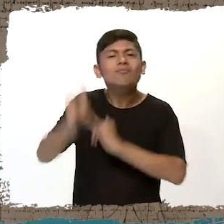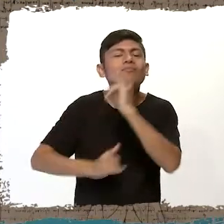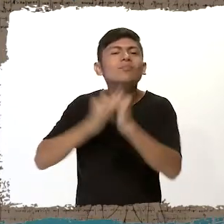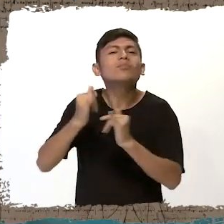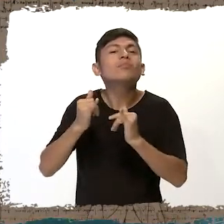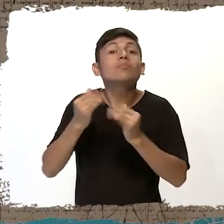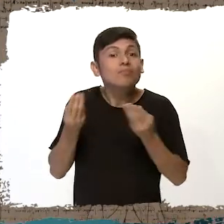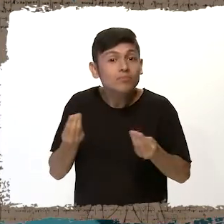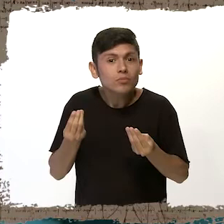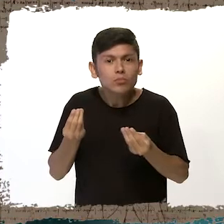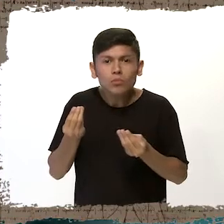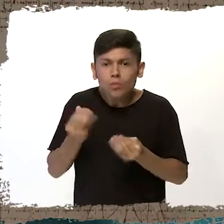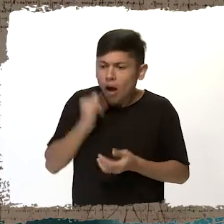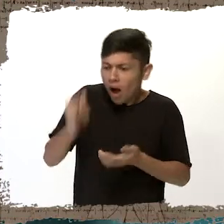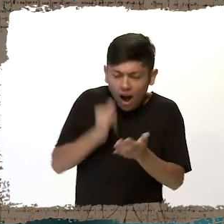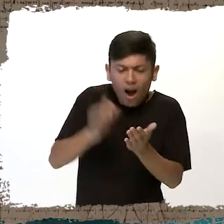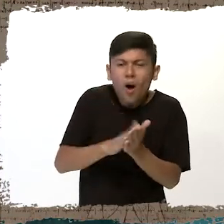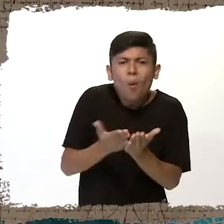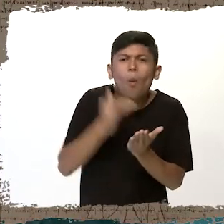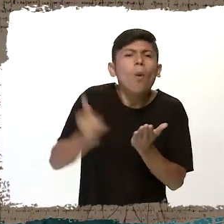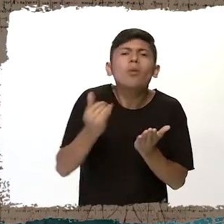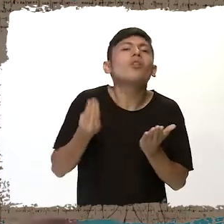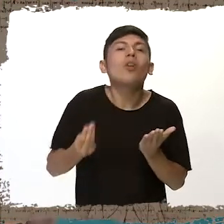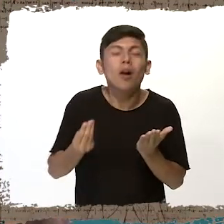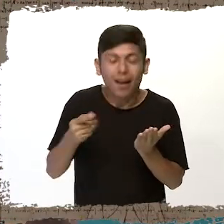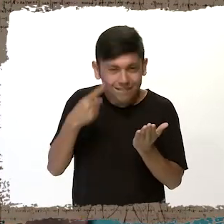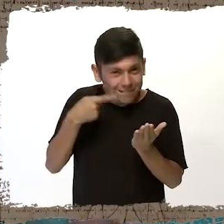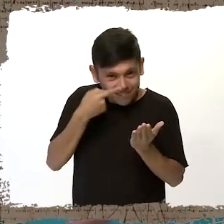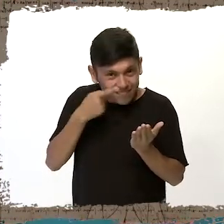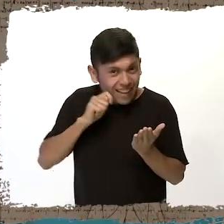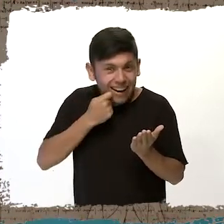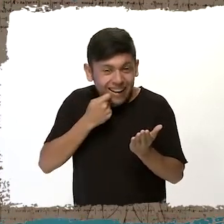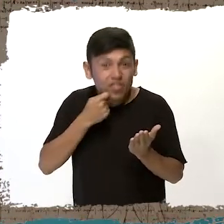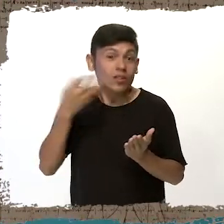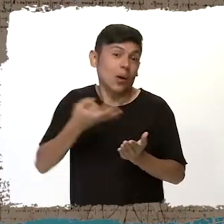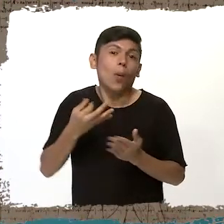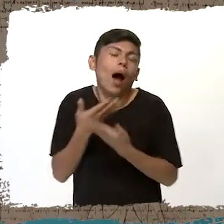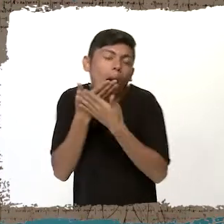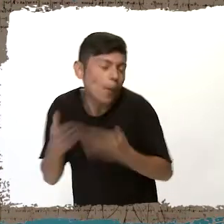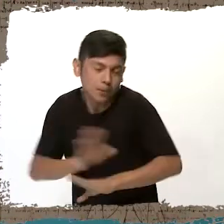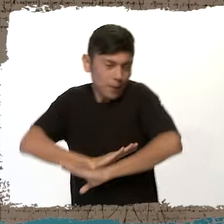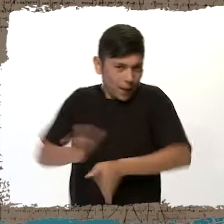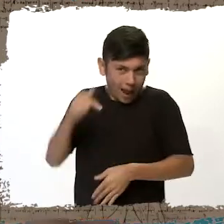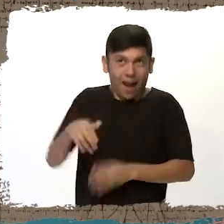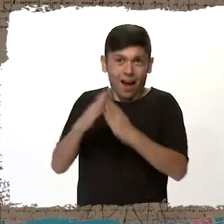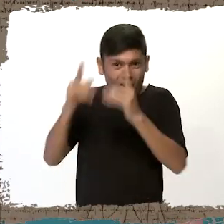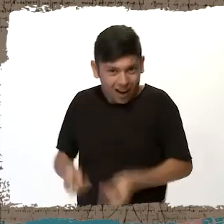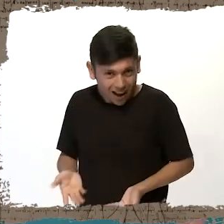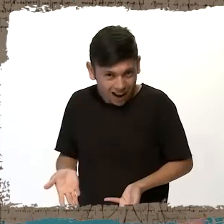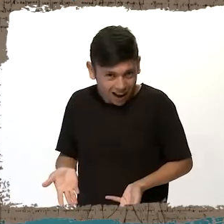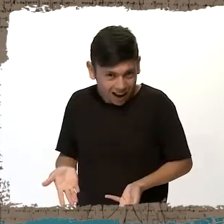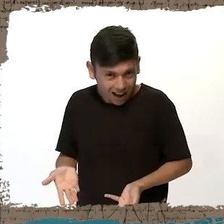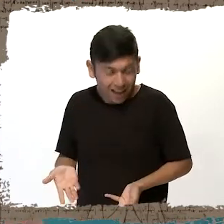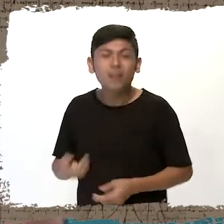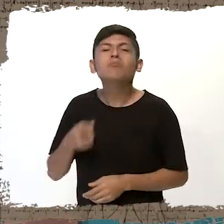a presentar cómo contar cuentos. Un tema que me encanta y que además sirve mucho para no aburrirnos en esta